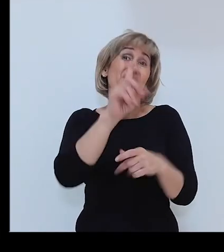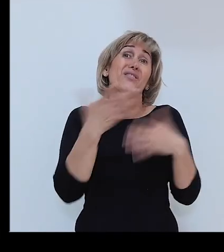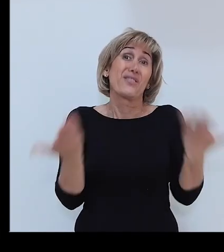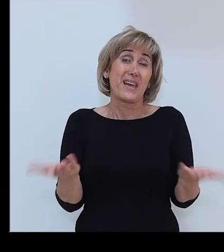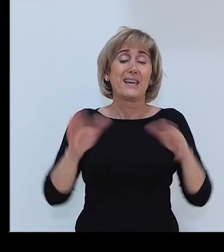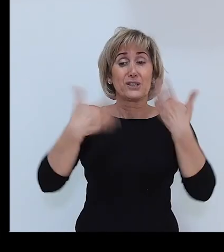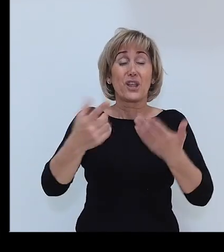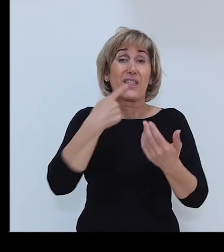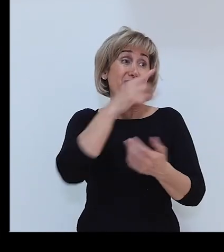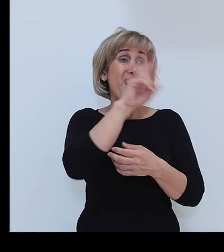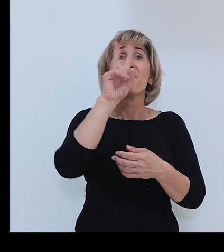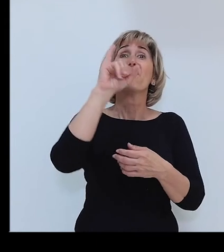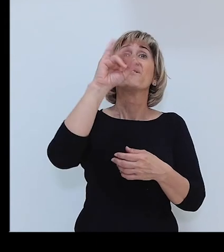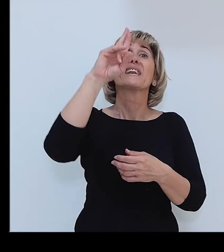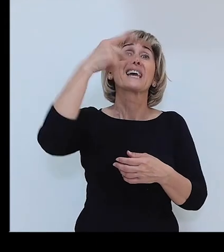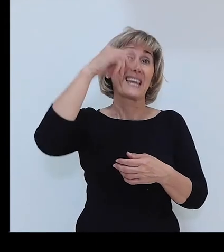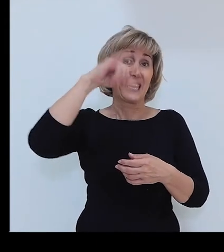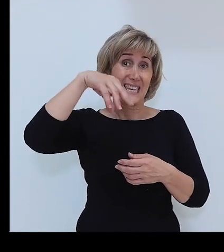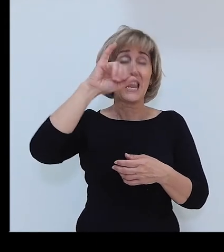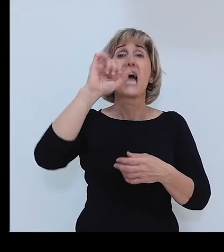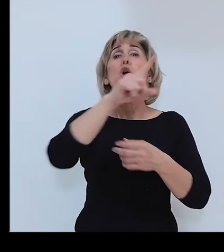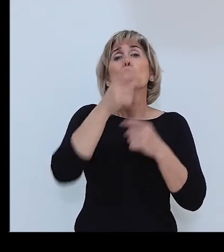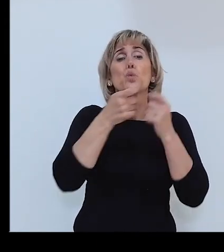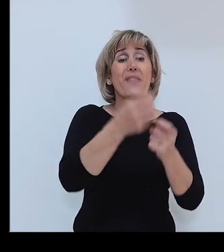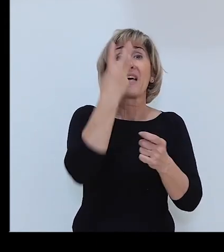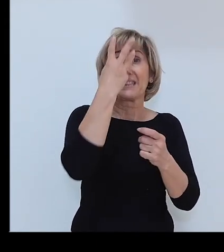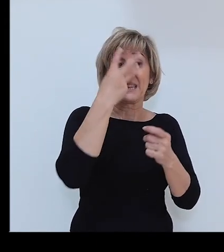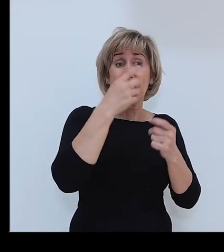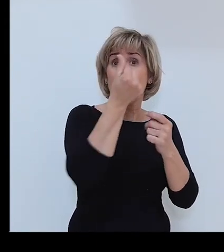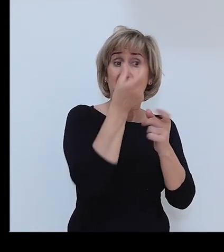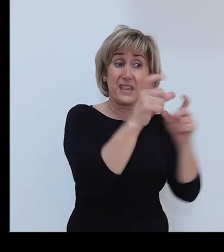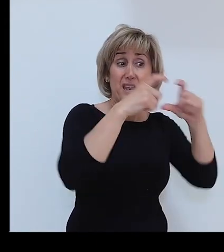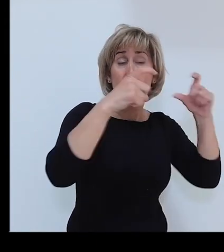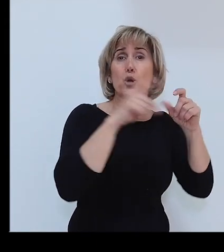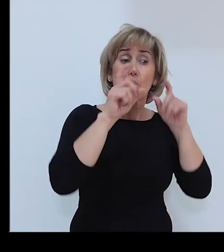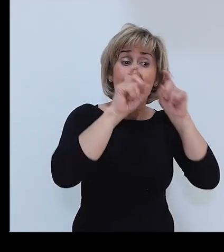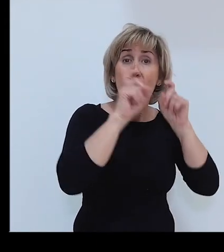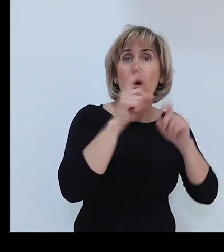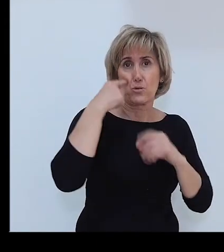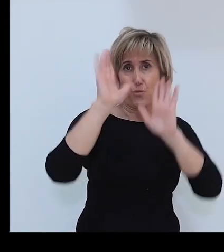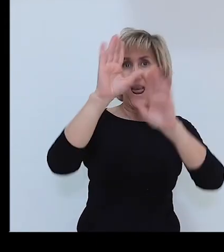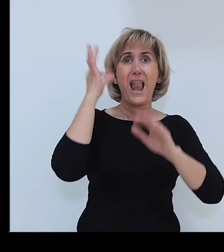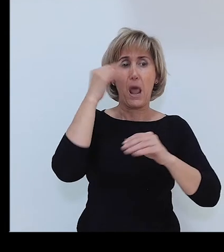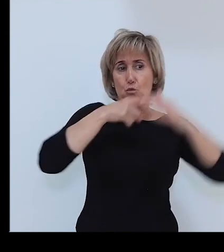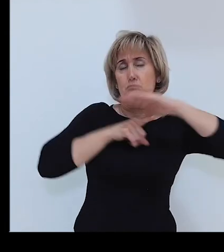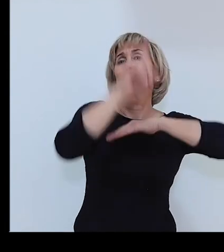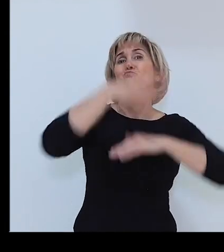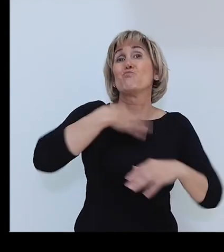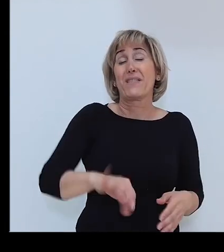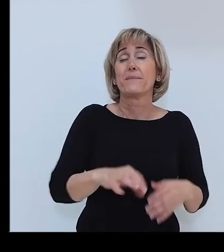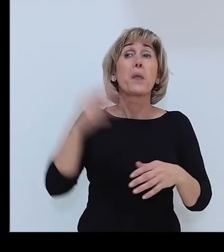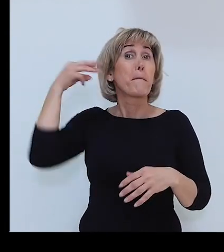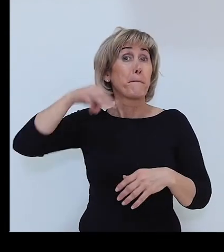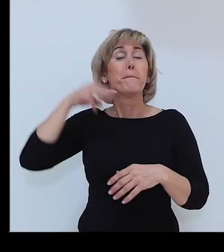mismas oportunidades que los hombres. Era como decía Virginia Woolf, ¿no? Darle a las mujeres 3 libras y una habitación propia